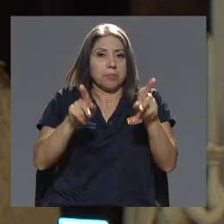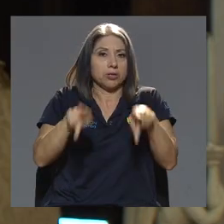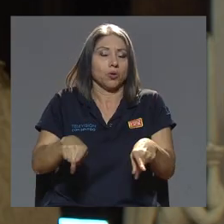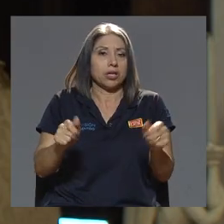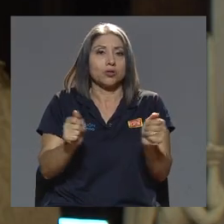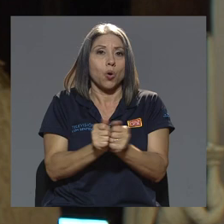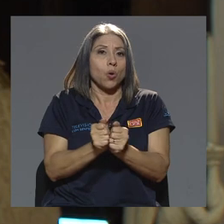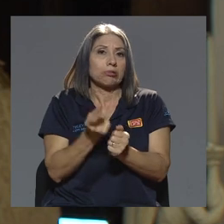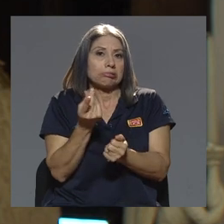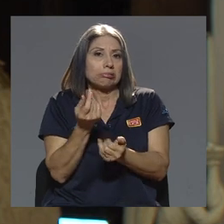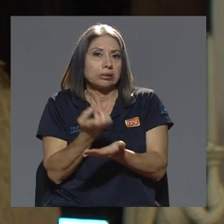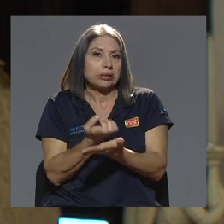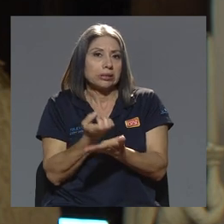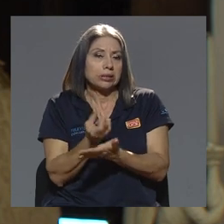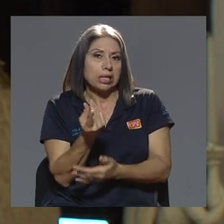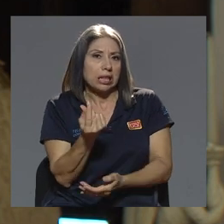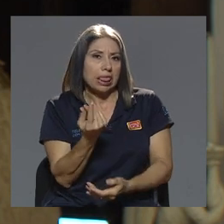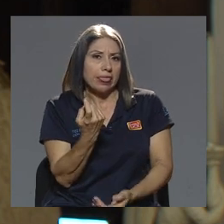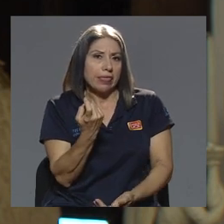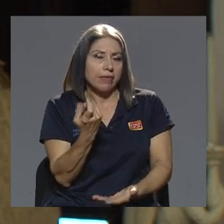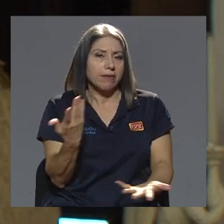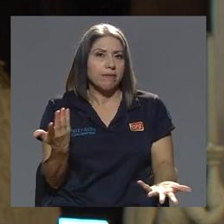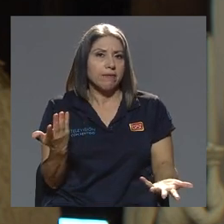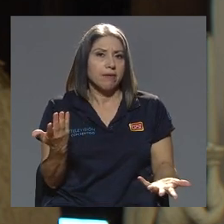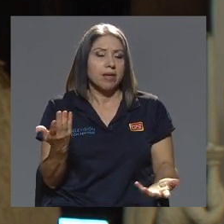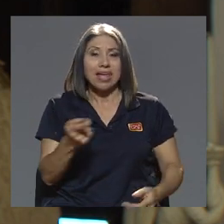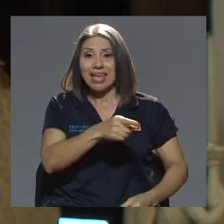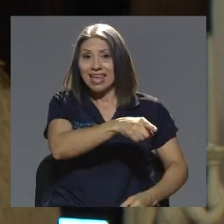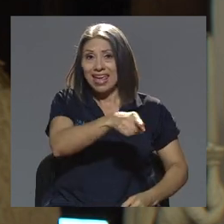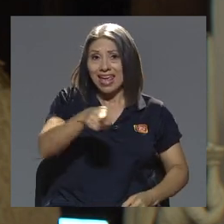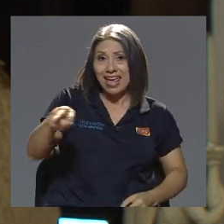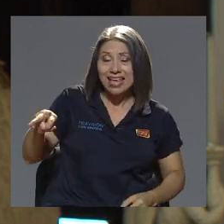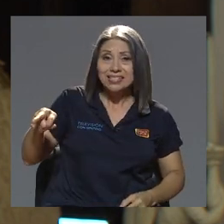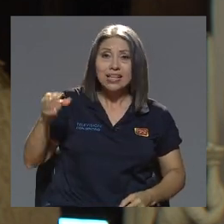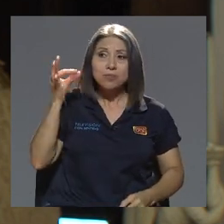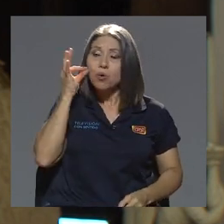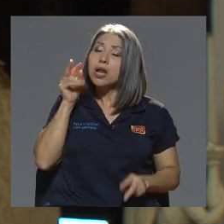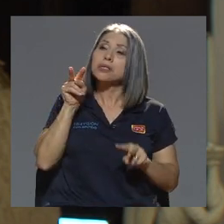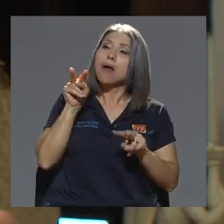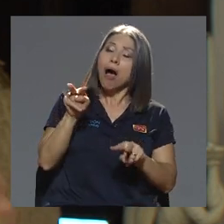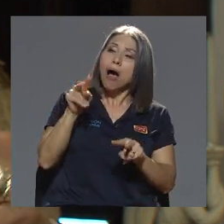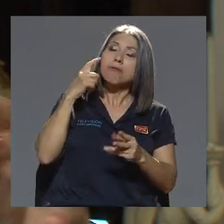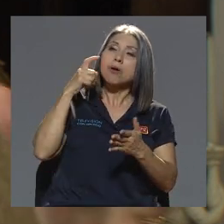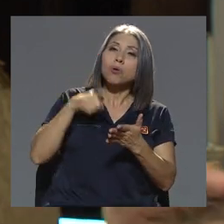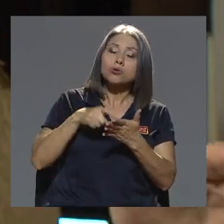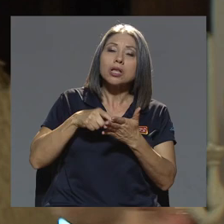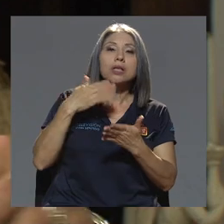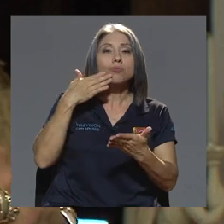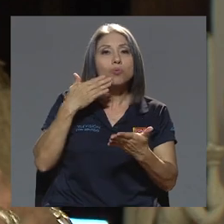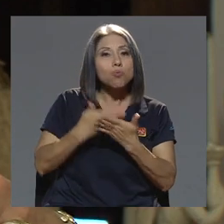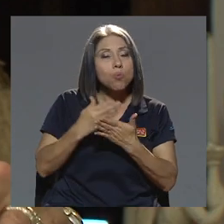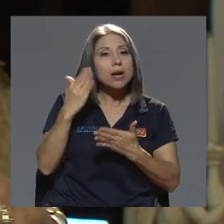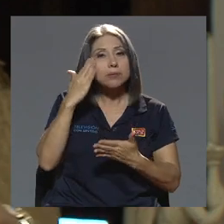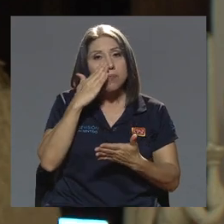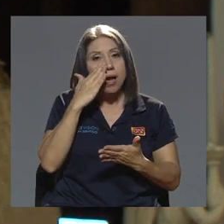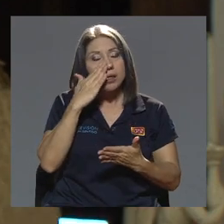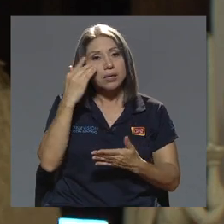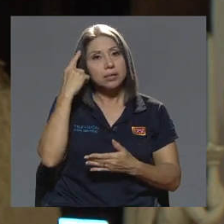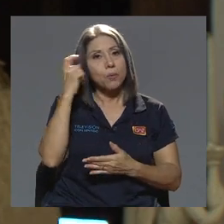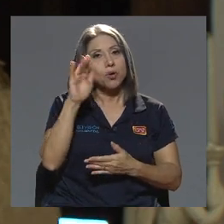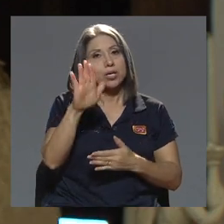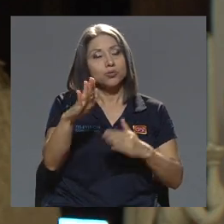económicas, que normalmente eran reconocidas por ser buenas madres, porque en sus casas pues